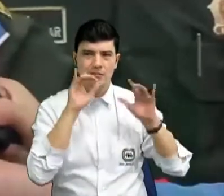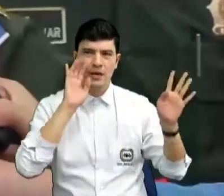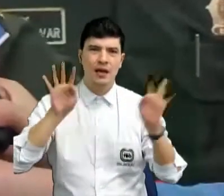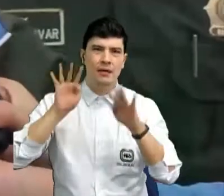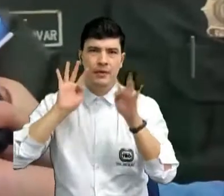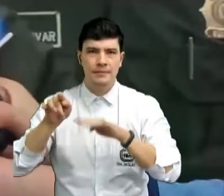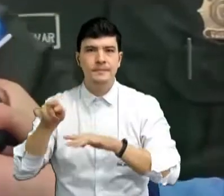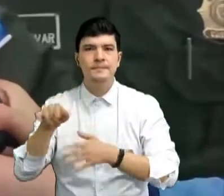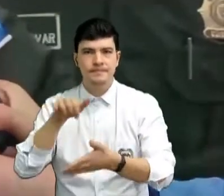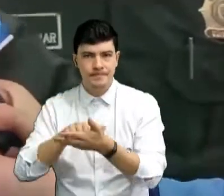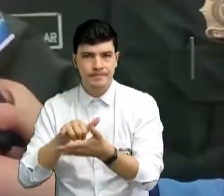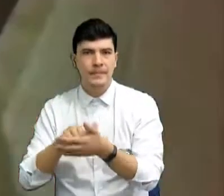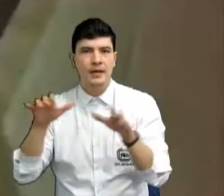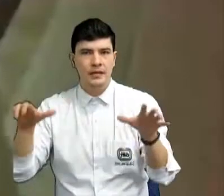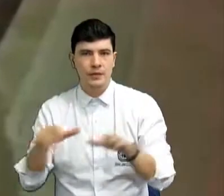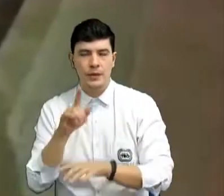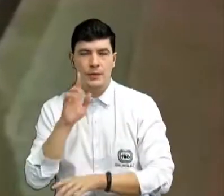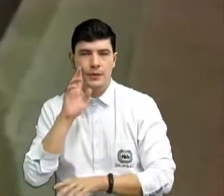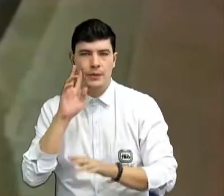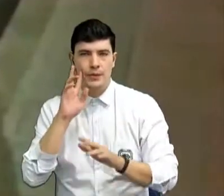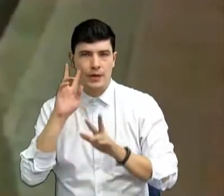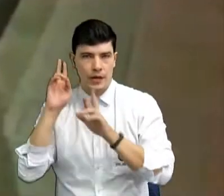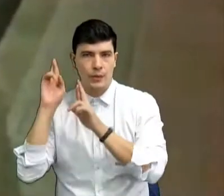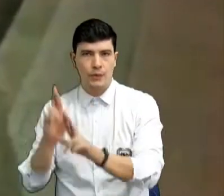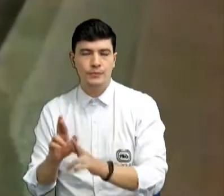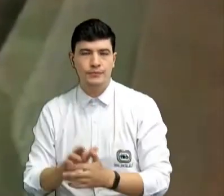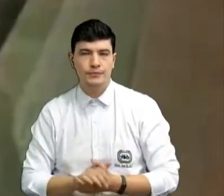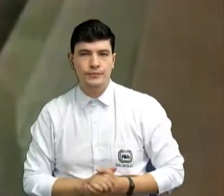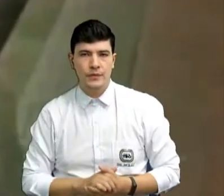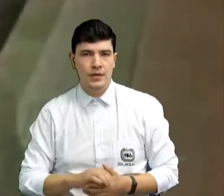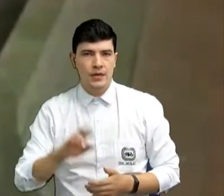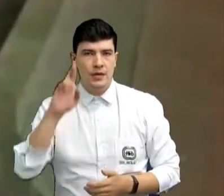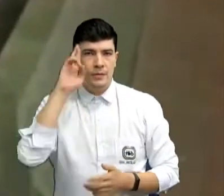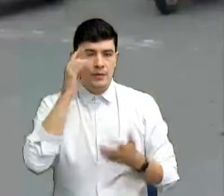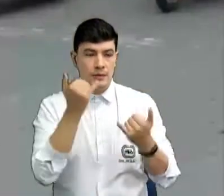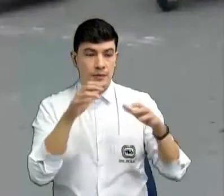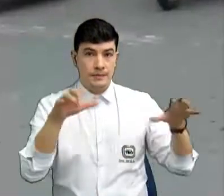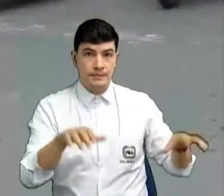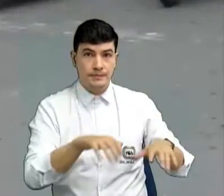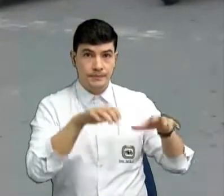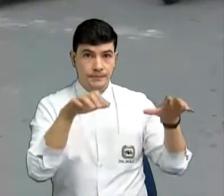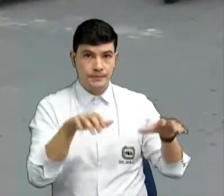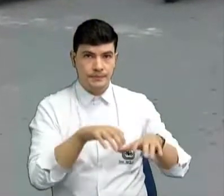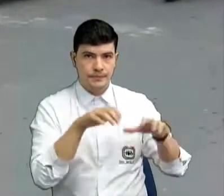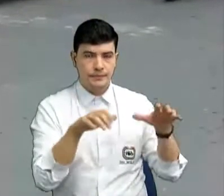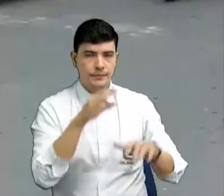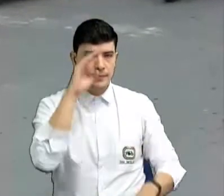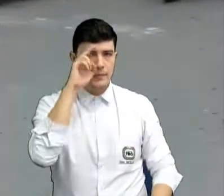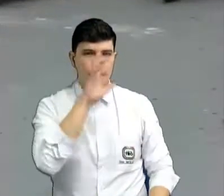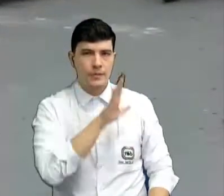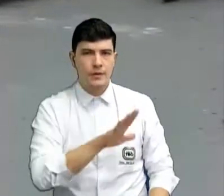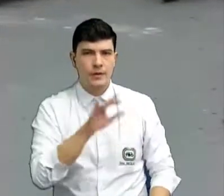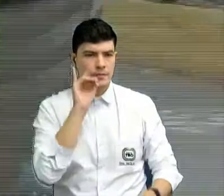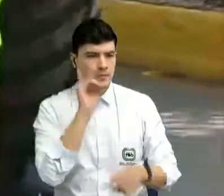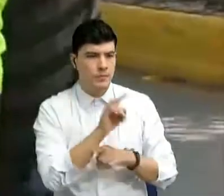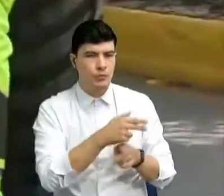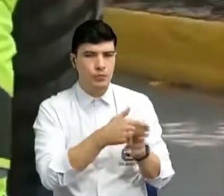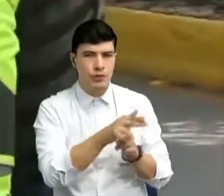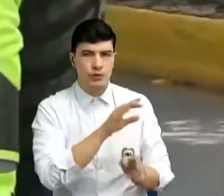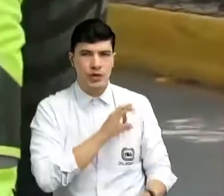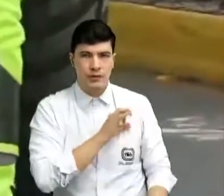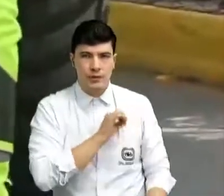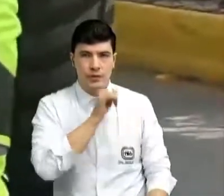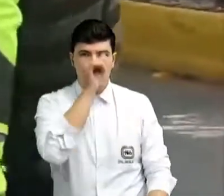margen de la ley, de esas organizaciones delincuenciales. Ante estos hechos, las autoridades intensificarán el pie de fuerza en el municipio durante el fin de semana y